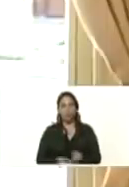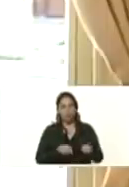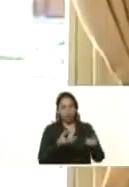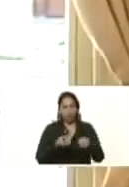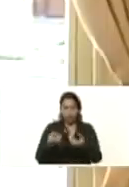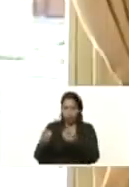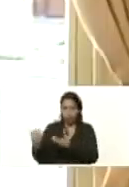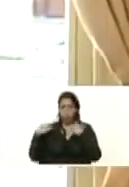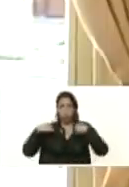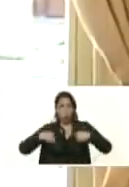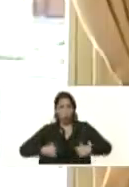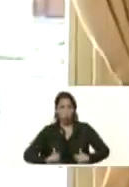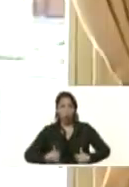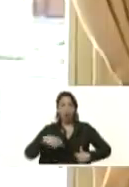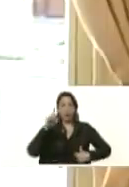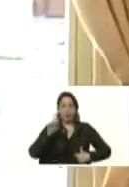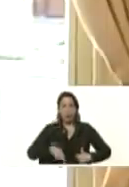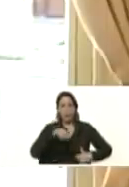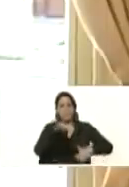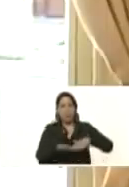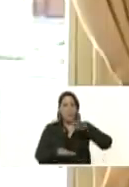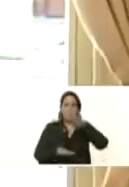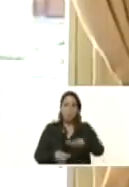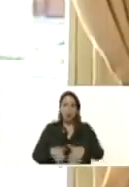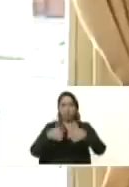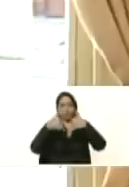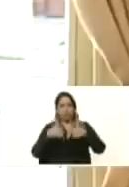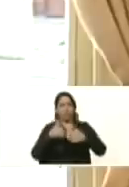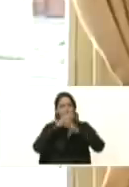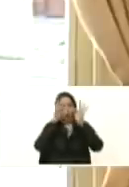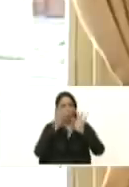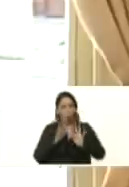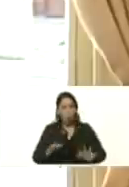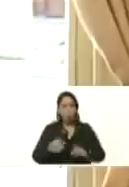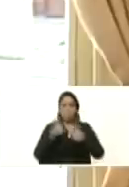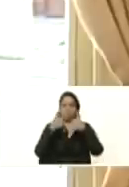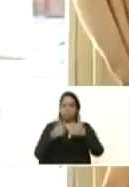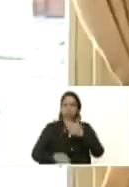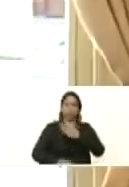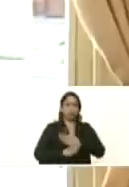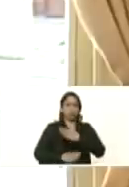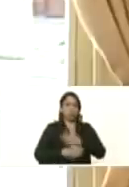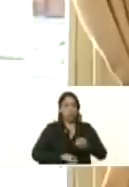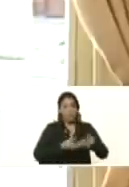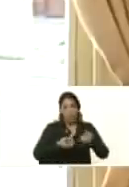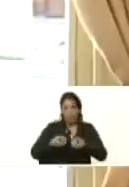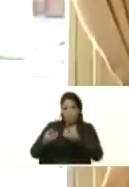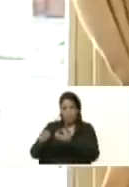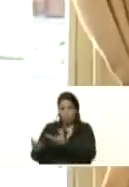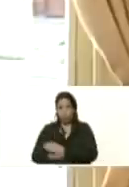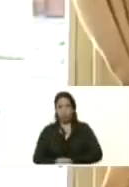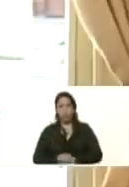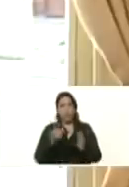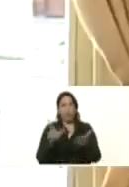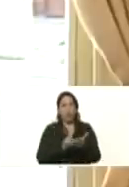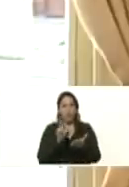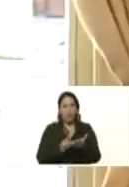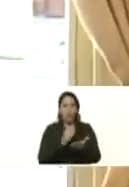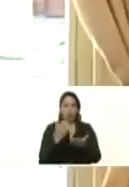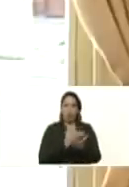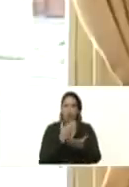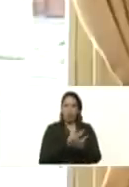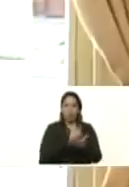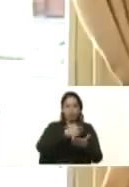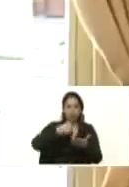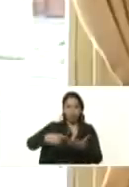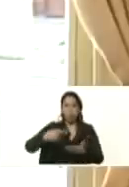morrales avanza bien y manera progresiva de la distribución de los libros avanza bien